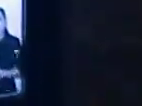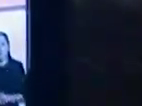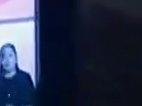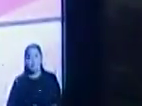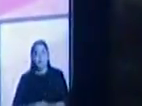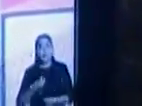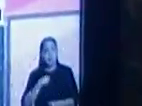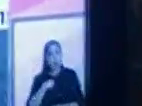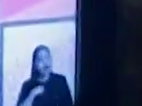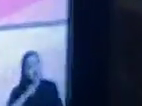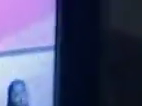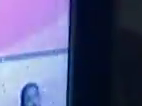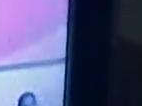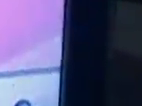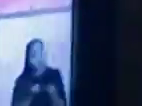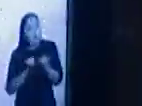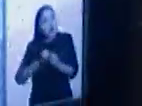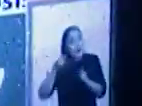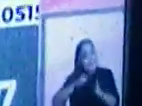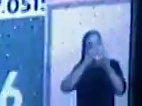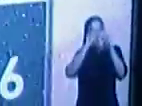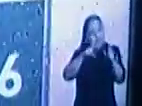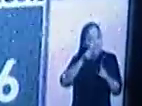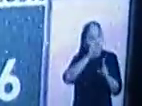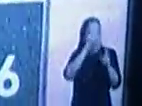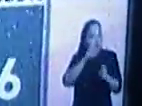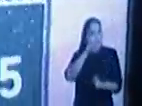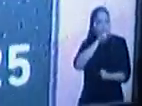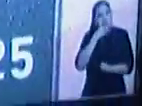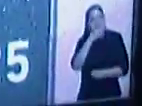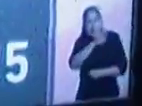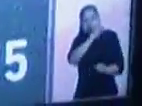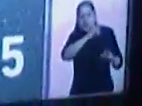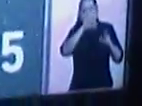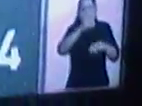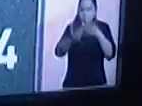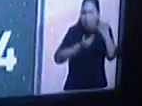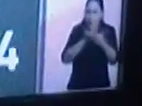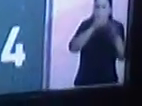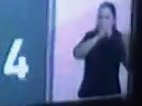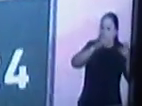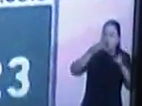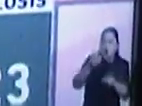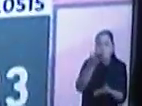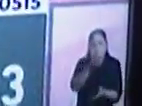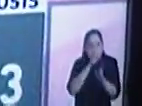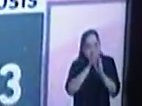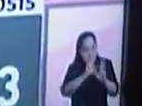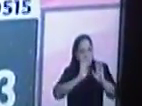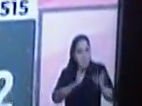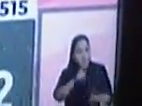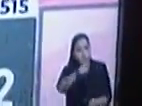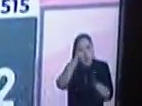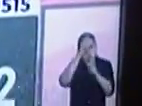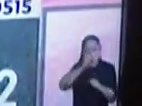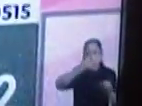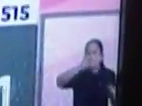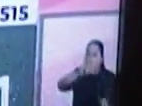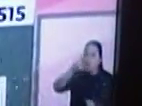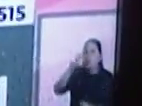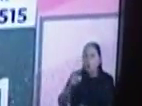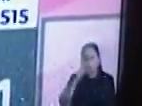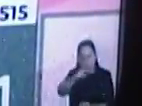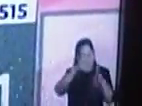Te hemos estado diciendo ahorita todo lo de la amnistía. Ya di si sí o si no. Si la propusiste, no la propusiste, estás de acuerdo en ella.